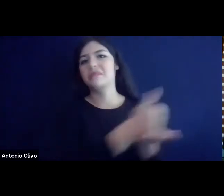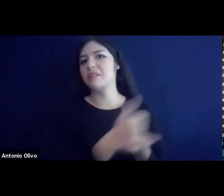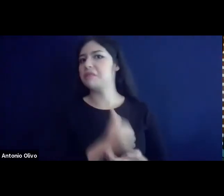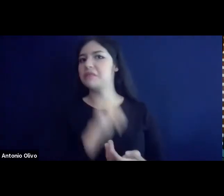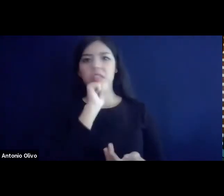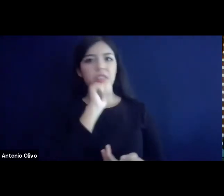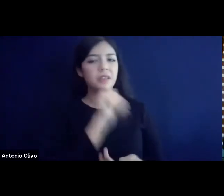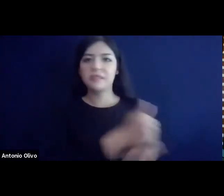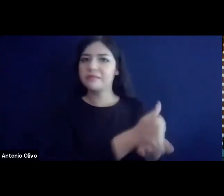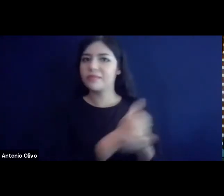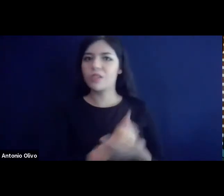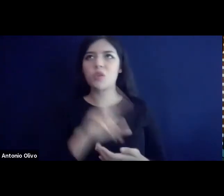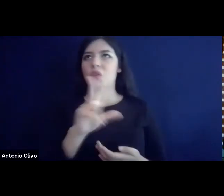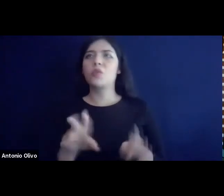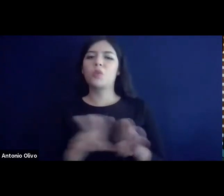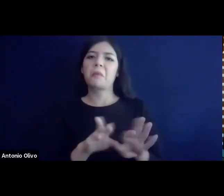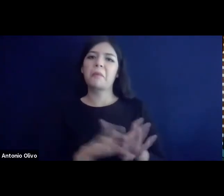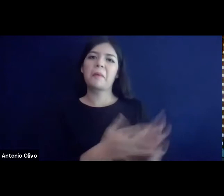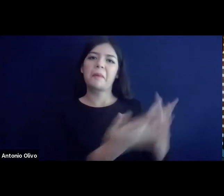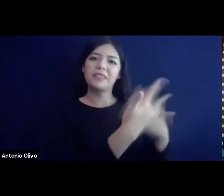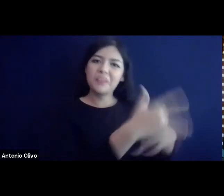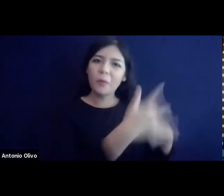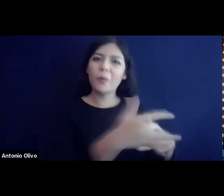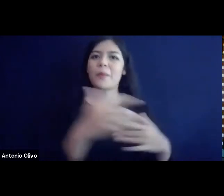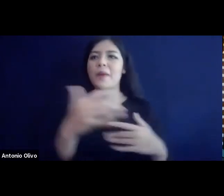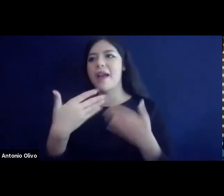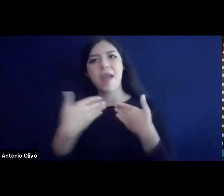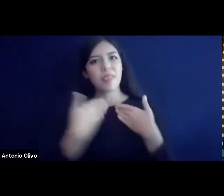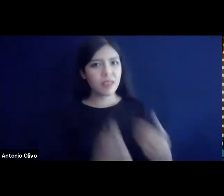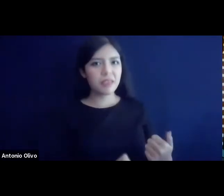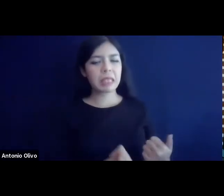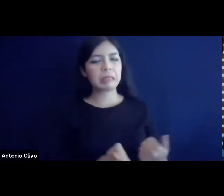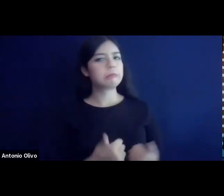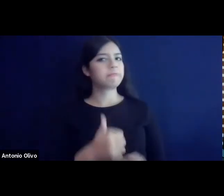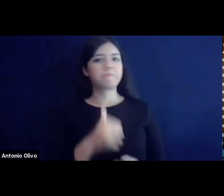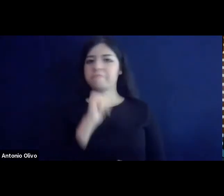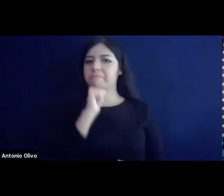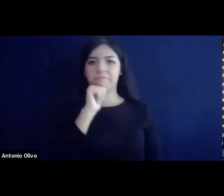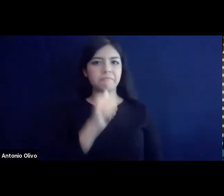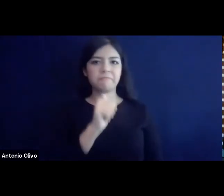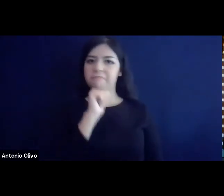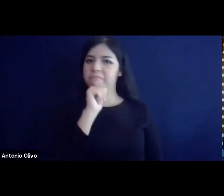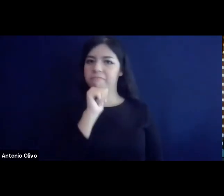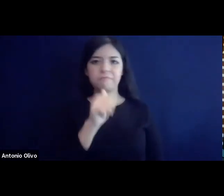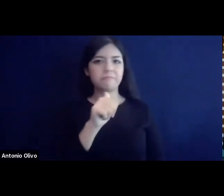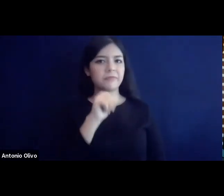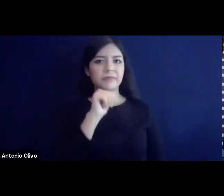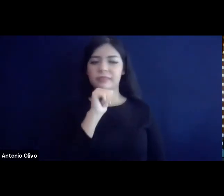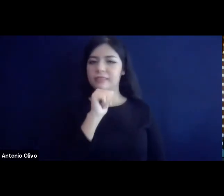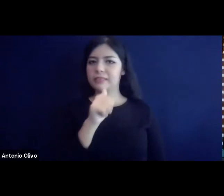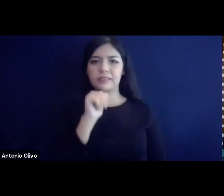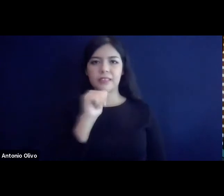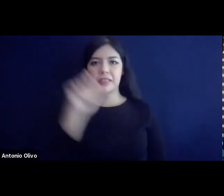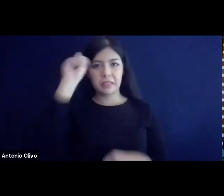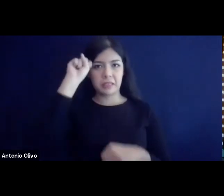alumnos, que les molestaba a las secretarias hacerme el favor de darle las cosas a los